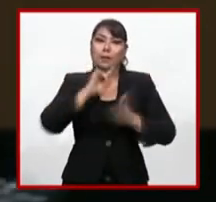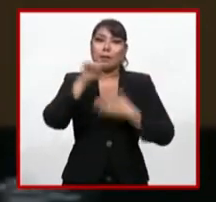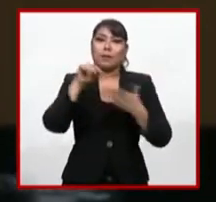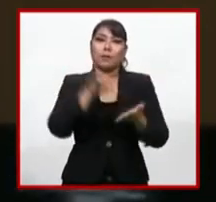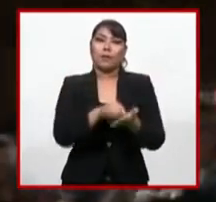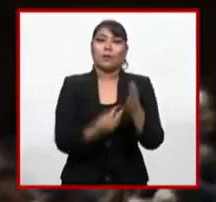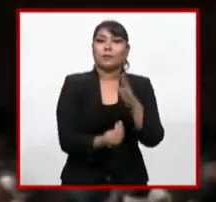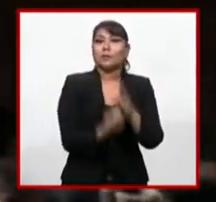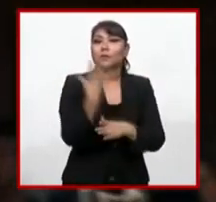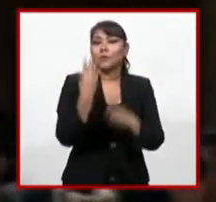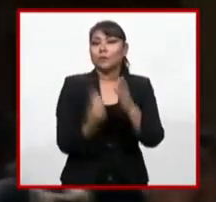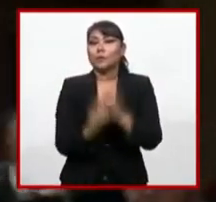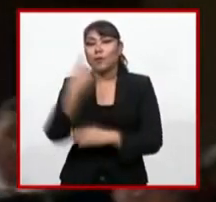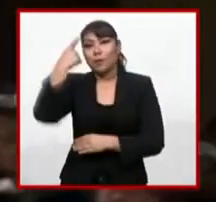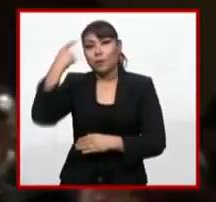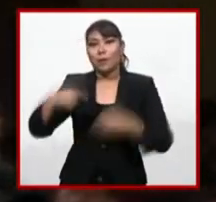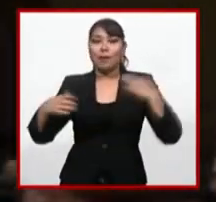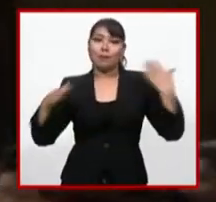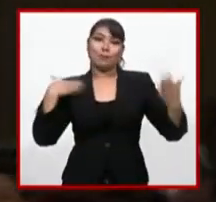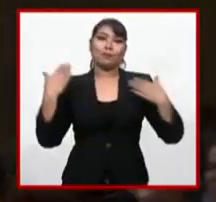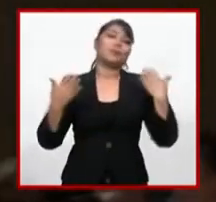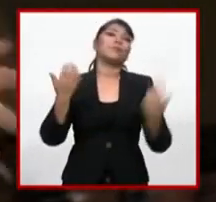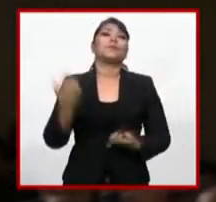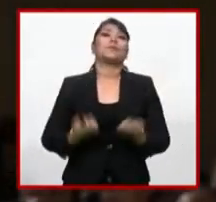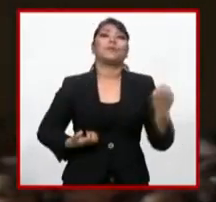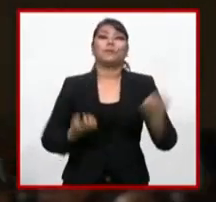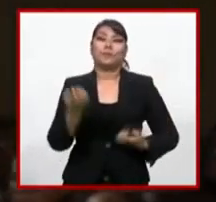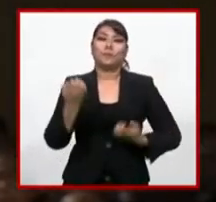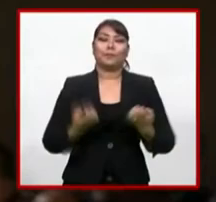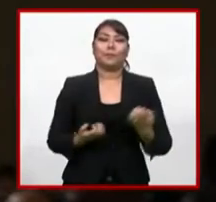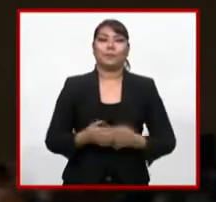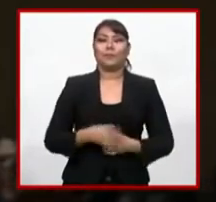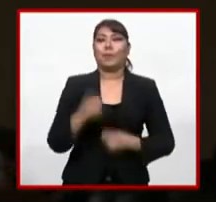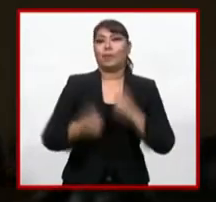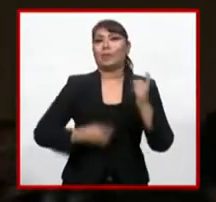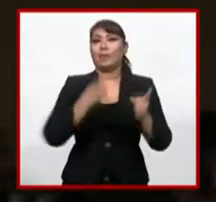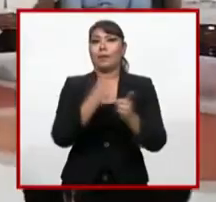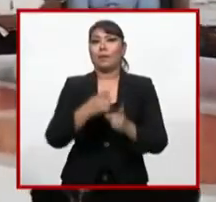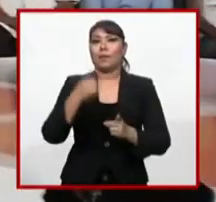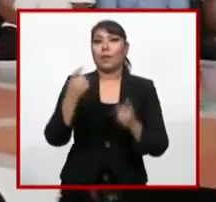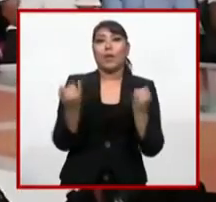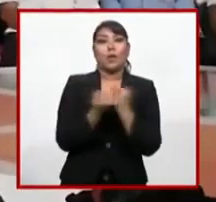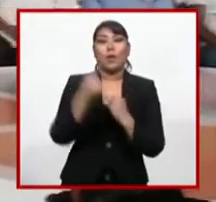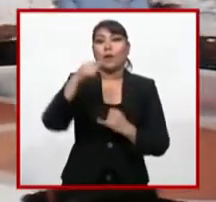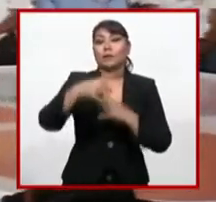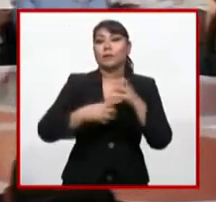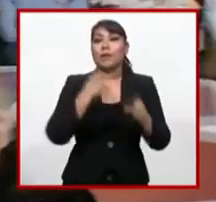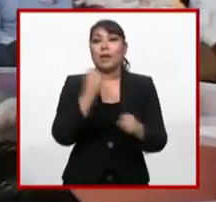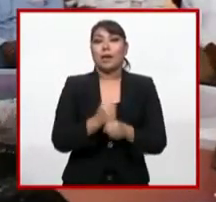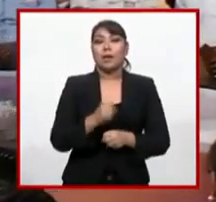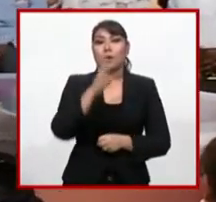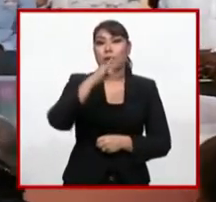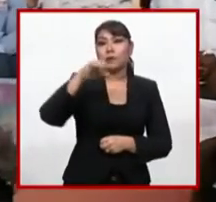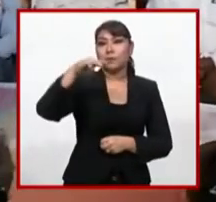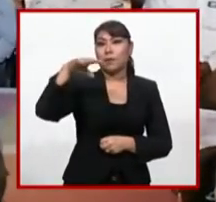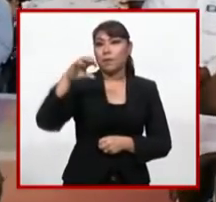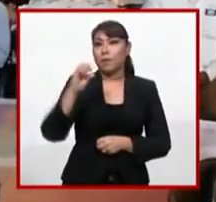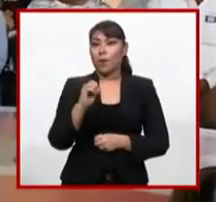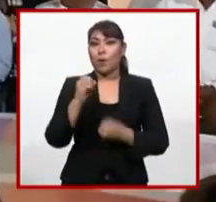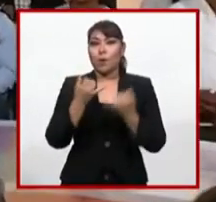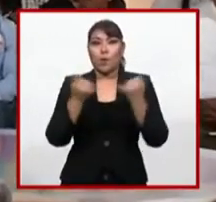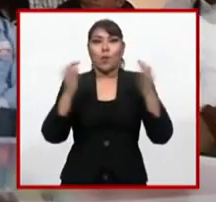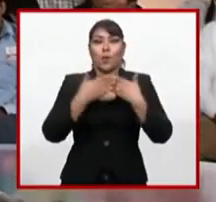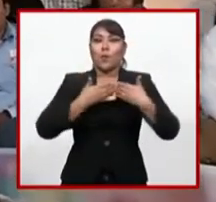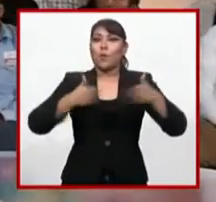esparcimiento que necesita nuestro estado. También este año inauguramos el CIMO, el Centro de Iniciación Musical de